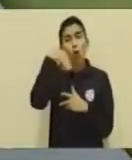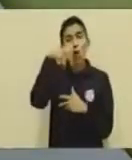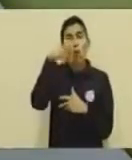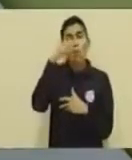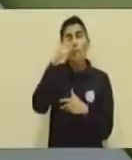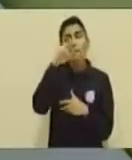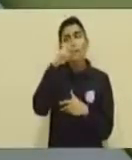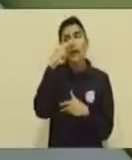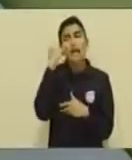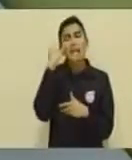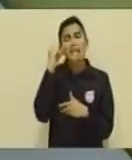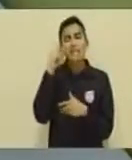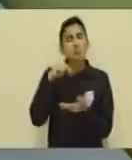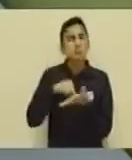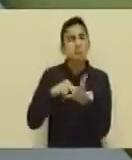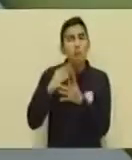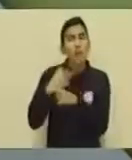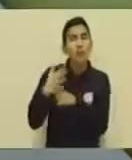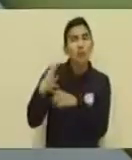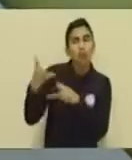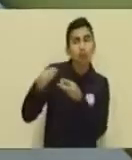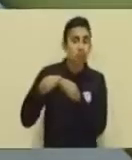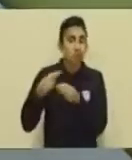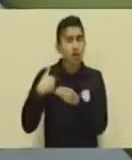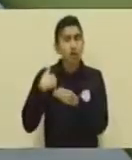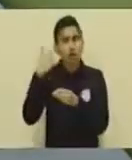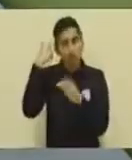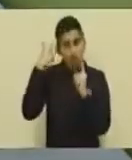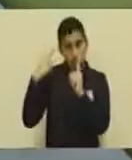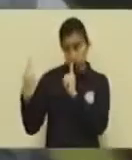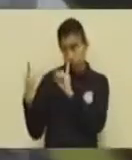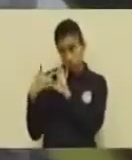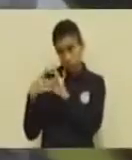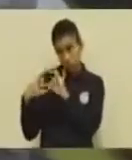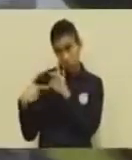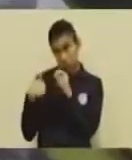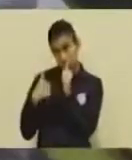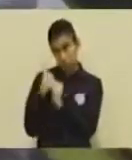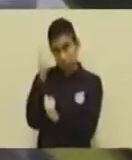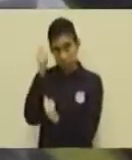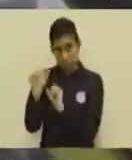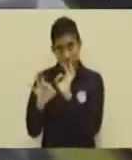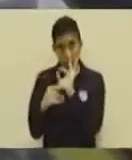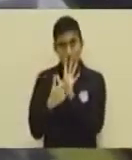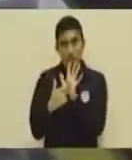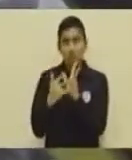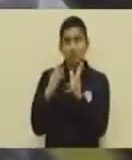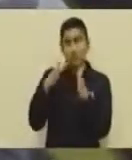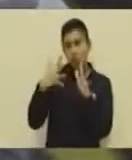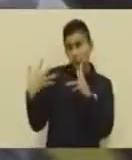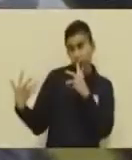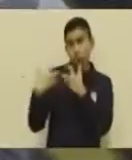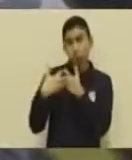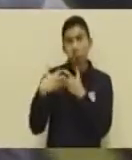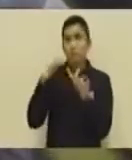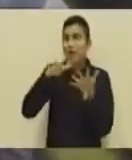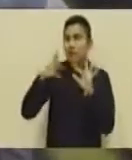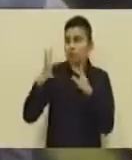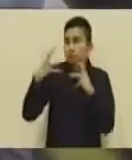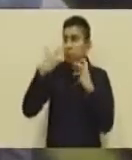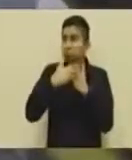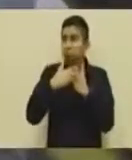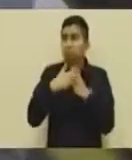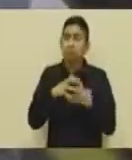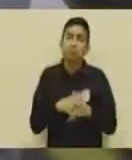compartición de los mismos de un elemento con respecto de otro para formar un compuesto. O sea, se complementan entre sí, podríamos